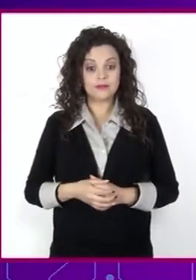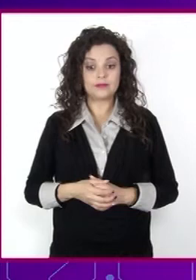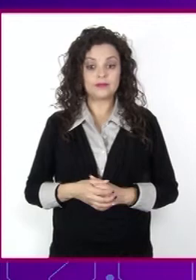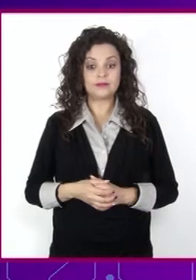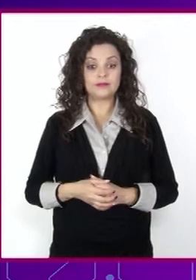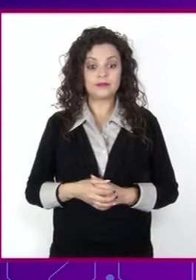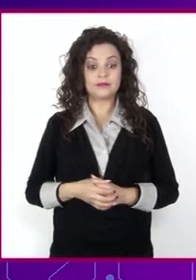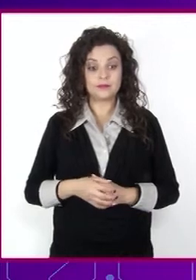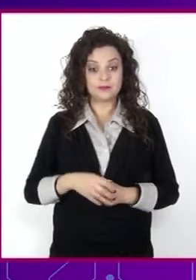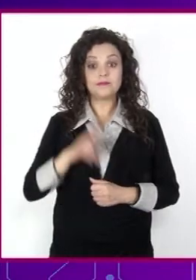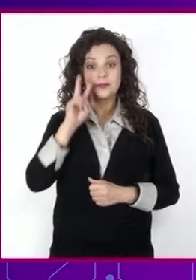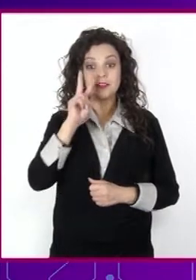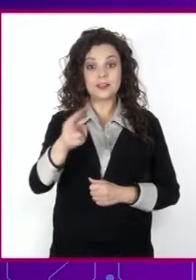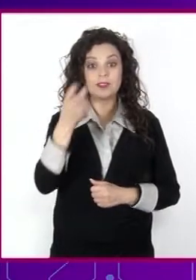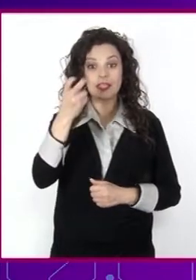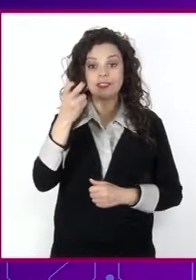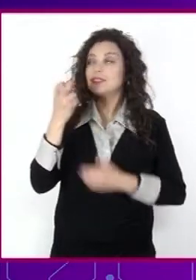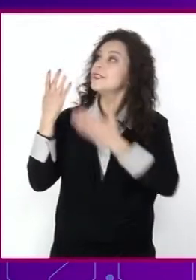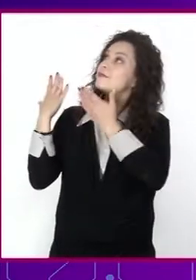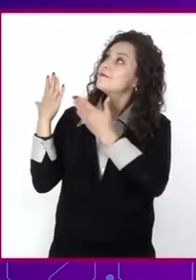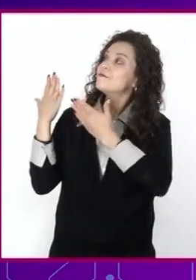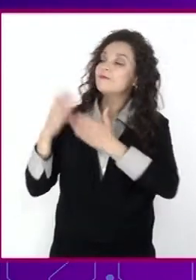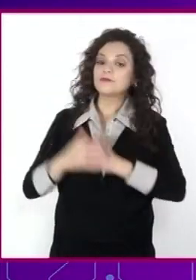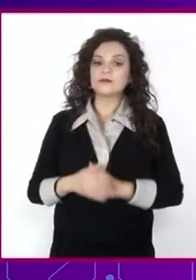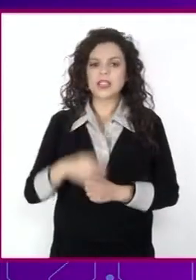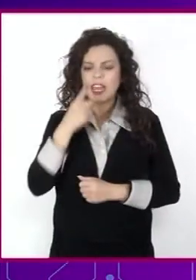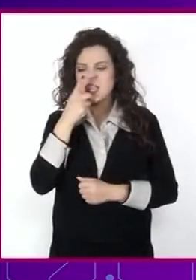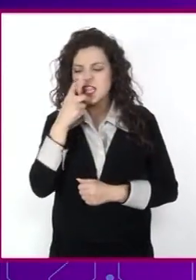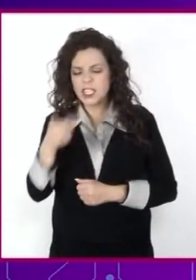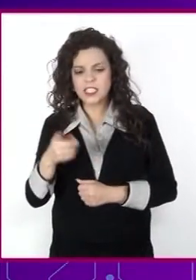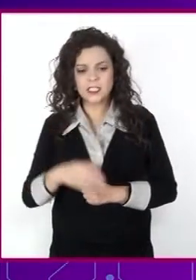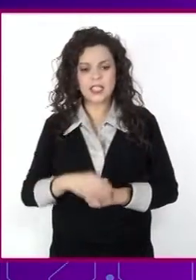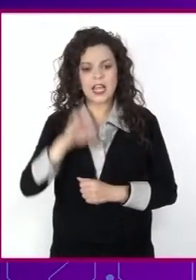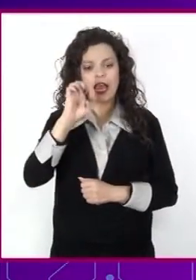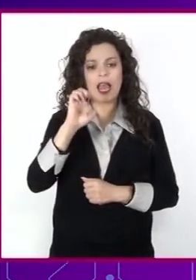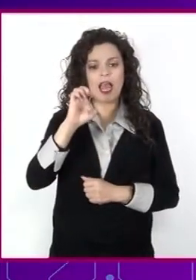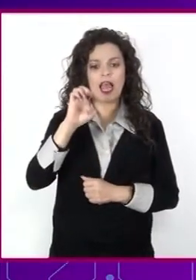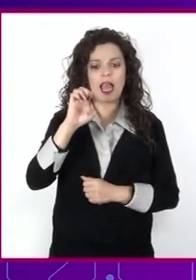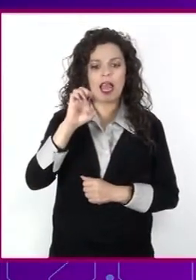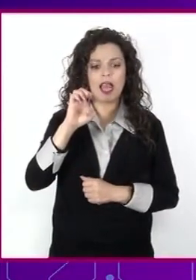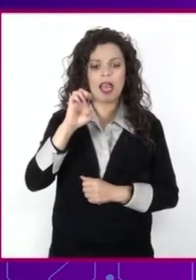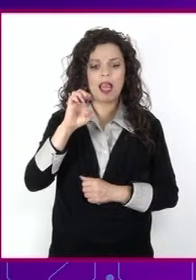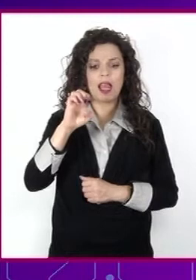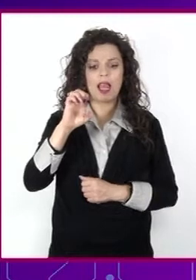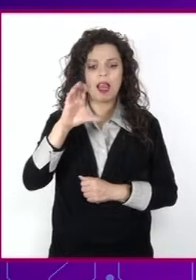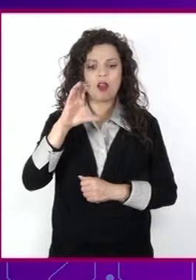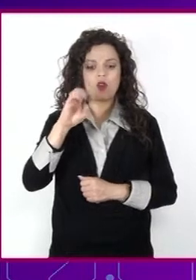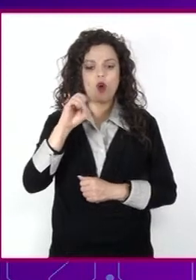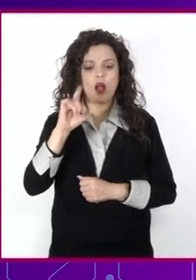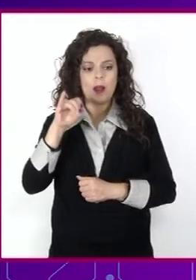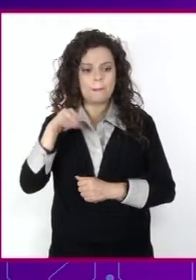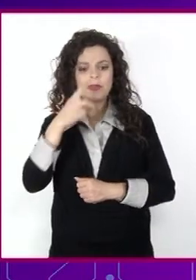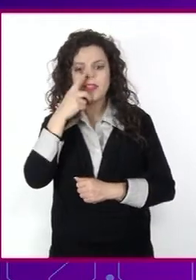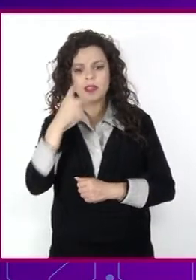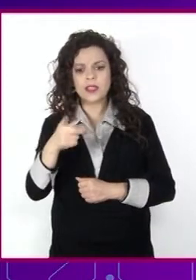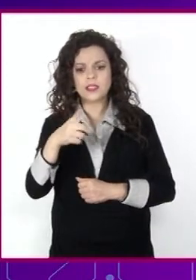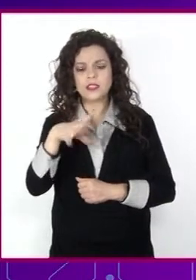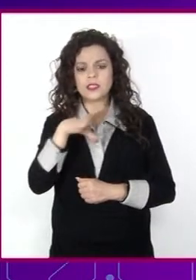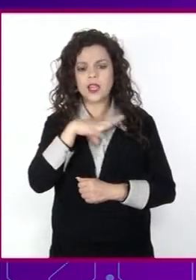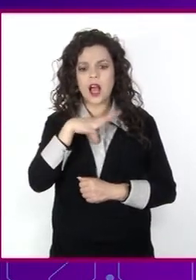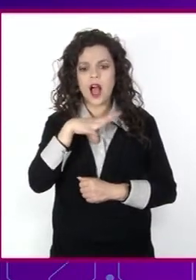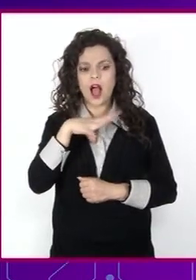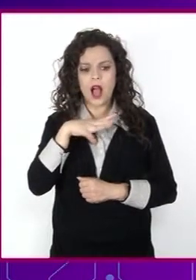Creo que es increíble este álbum. Aquí dice que la E. coli tiene un cromosoma circular.